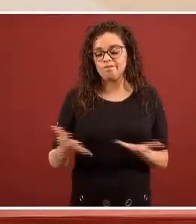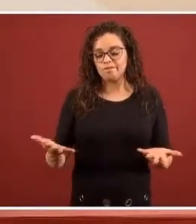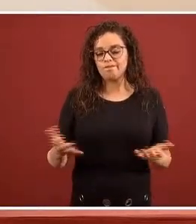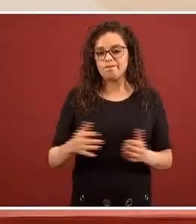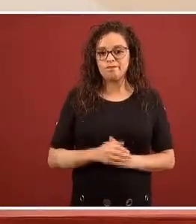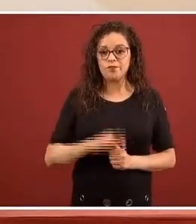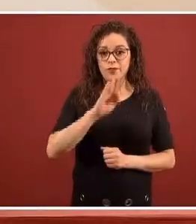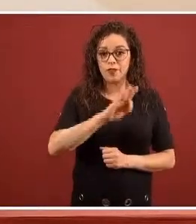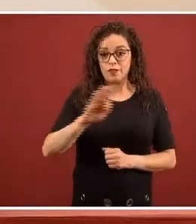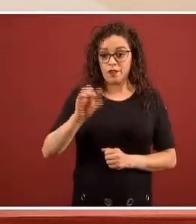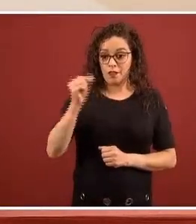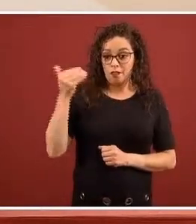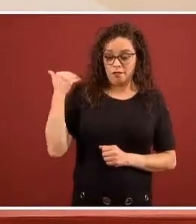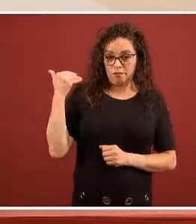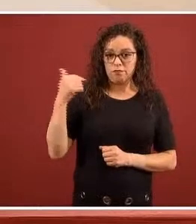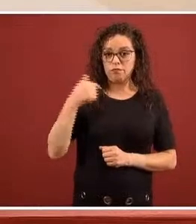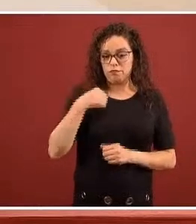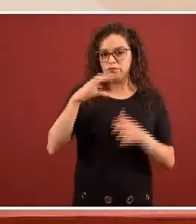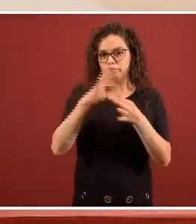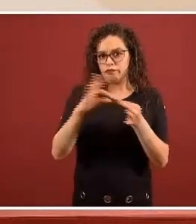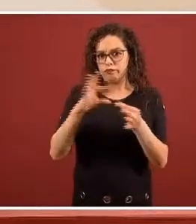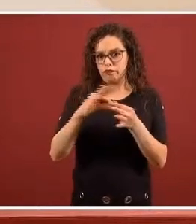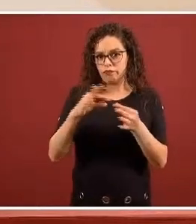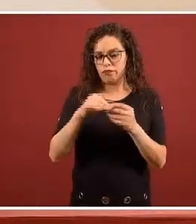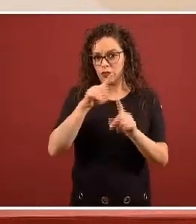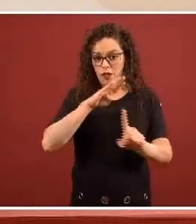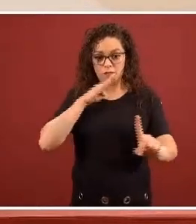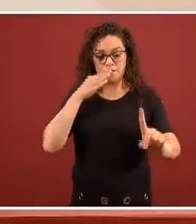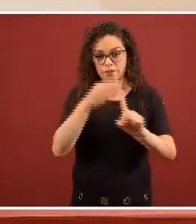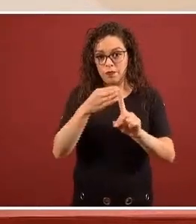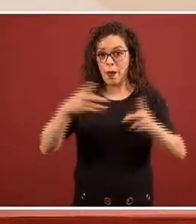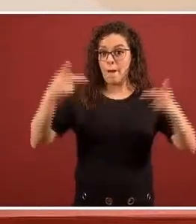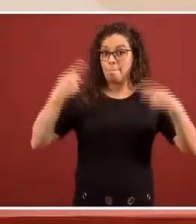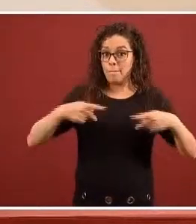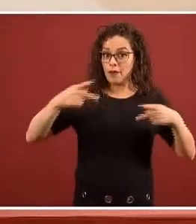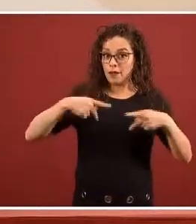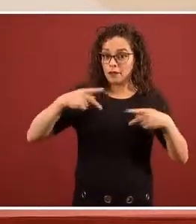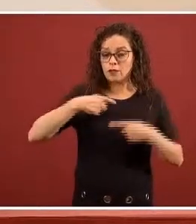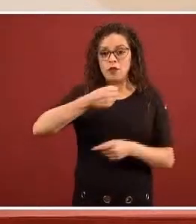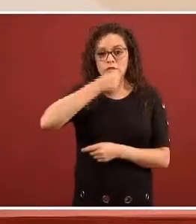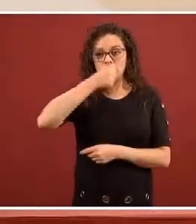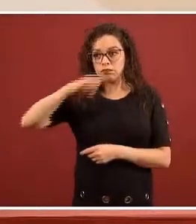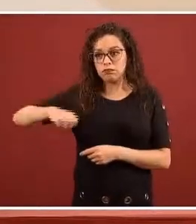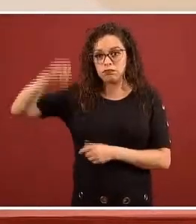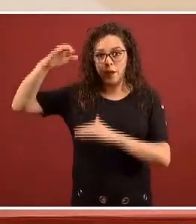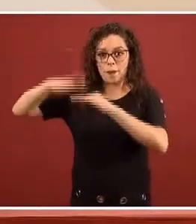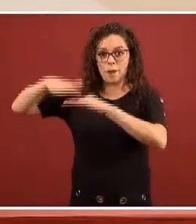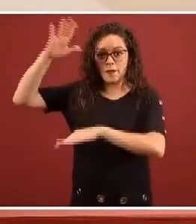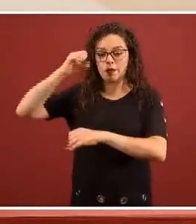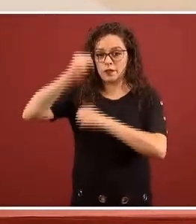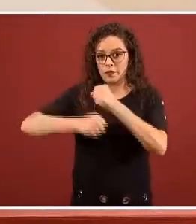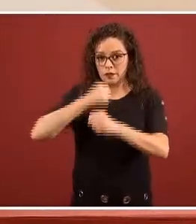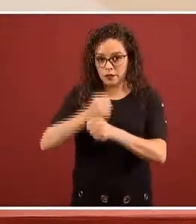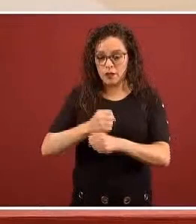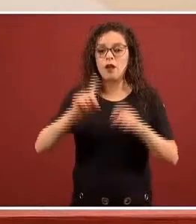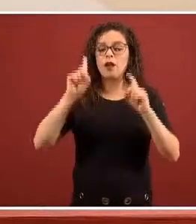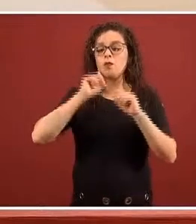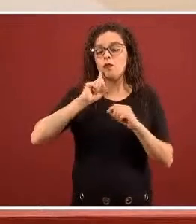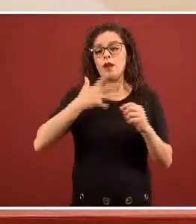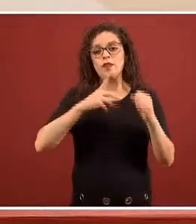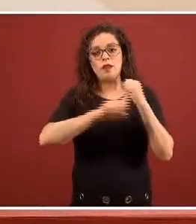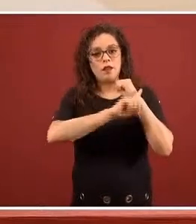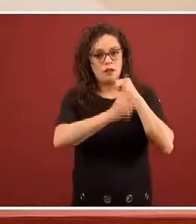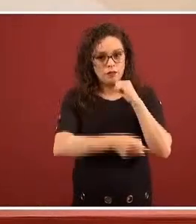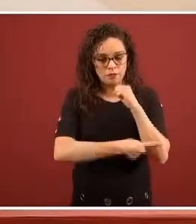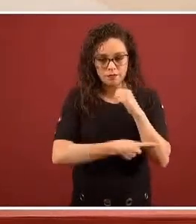recientes, las personas adultas mayores de 60 años, las mujeres embarazadas, las personas que